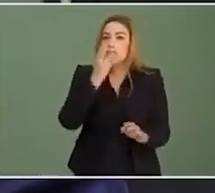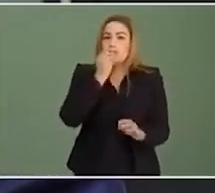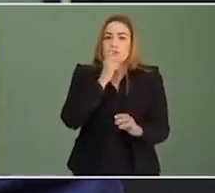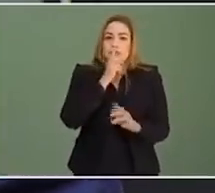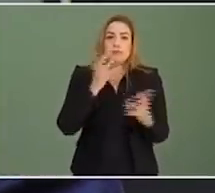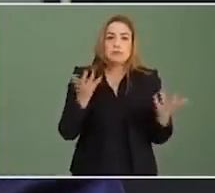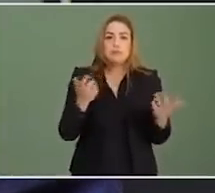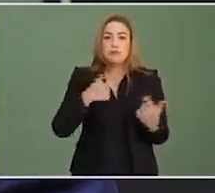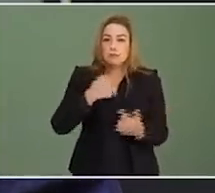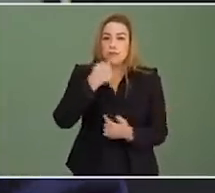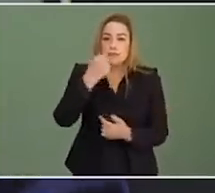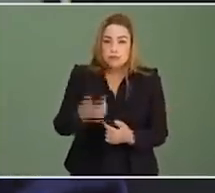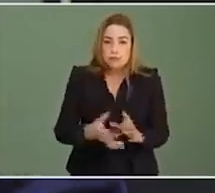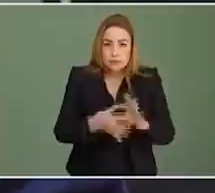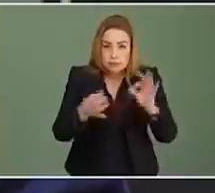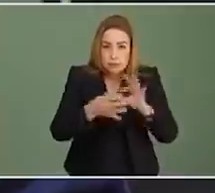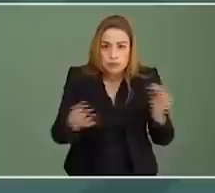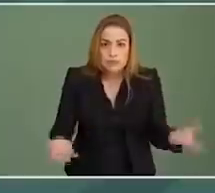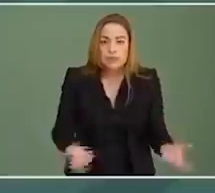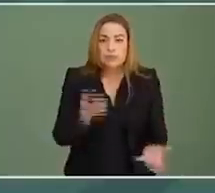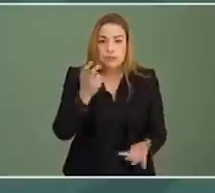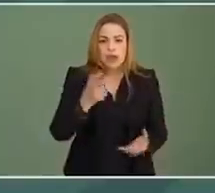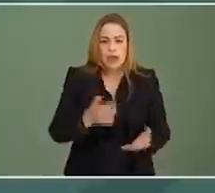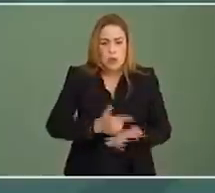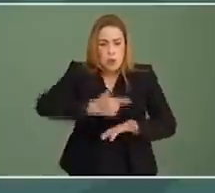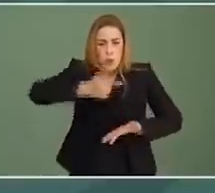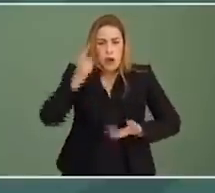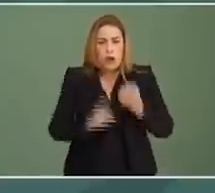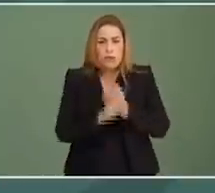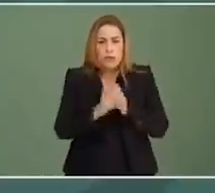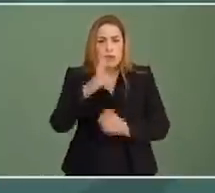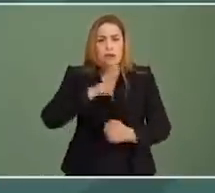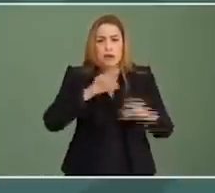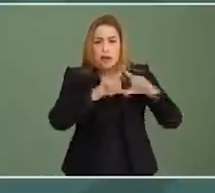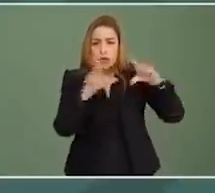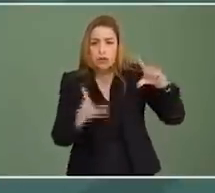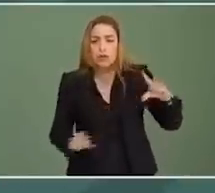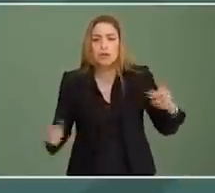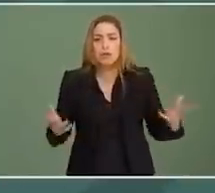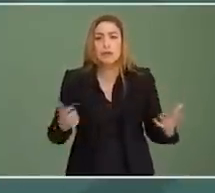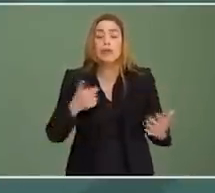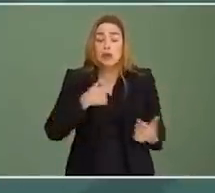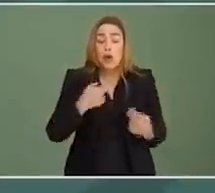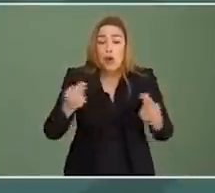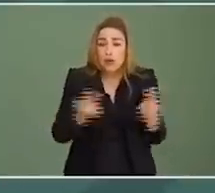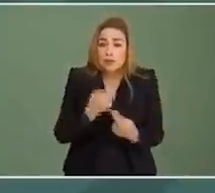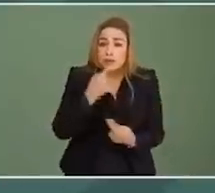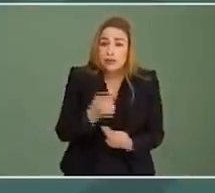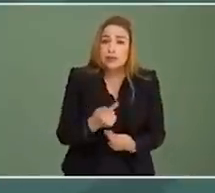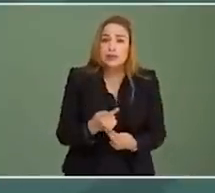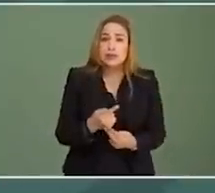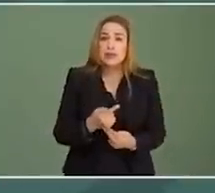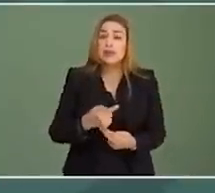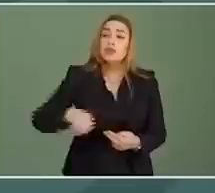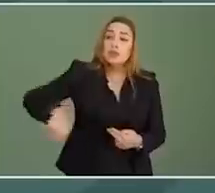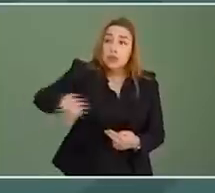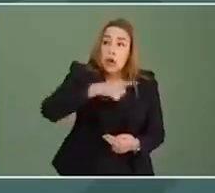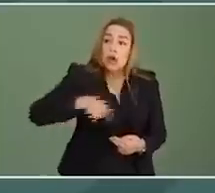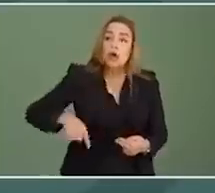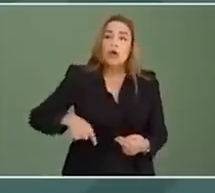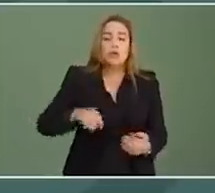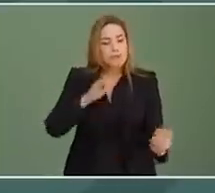de la violencia en el país y tengo que decir para enfrentarlo necesitamos